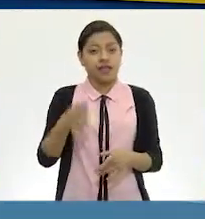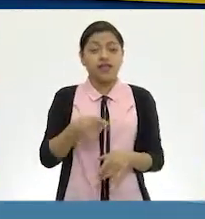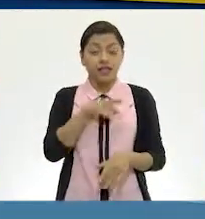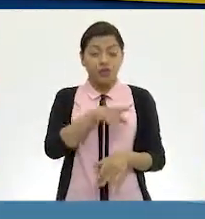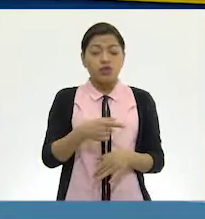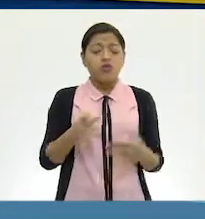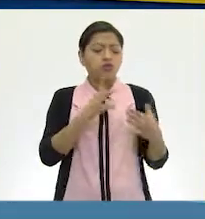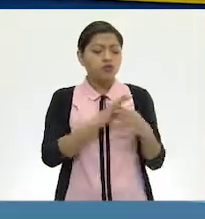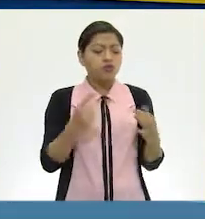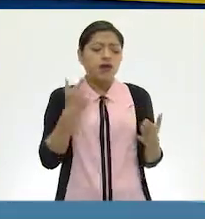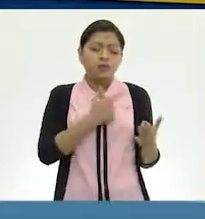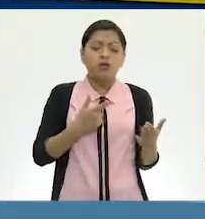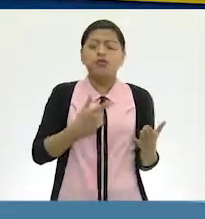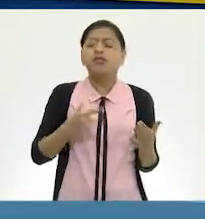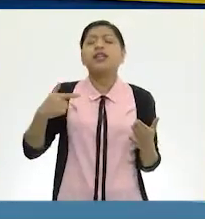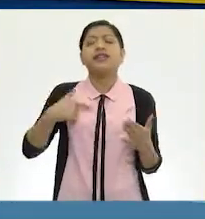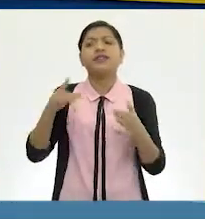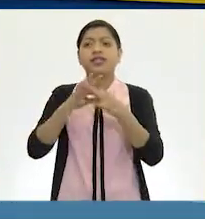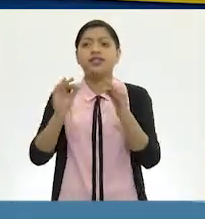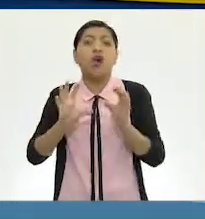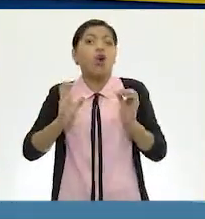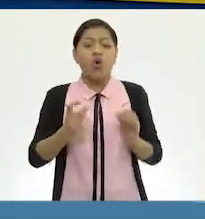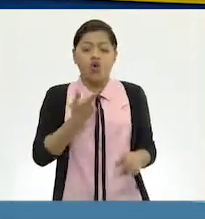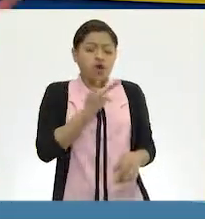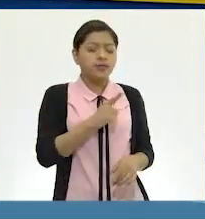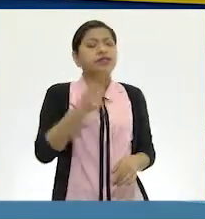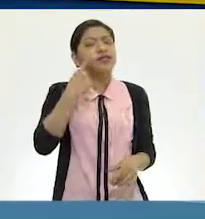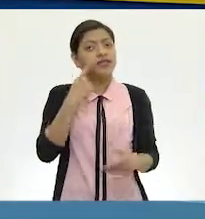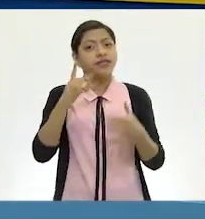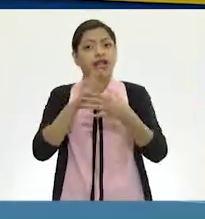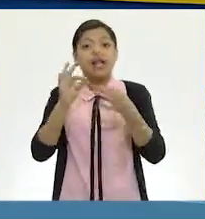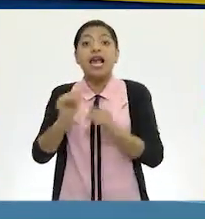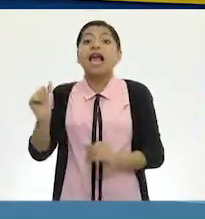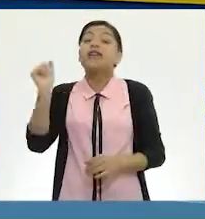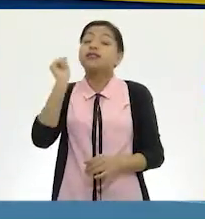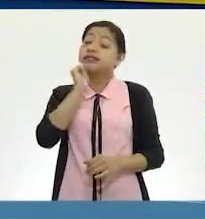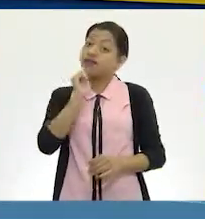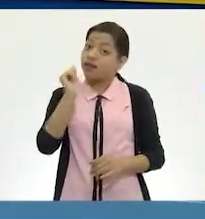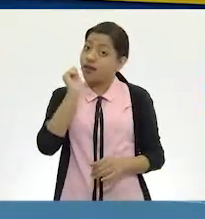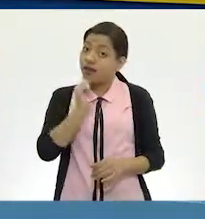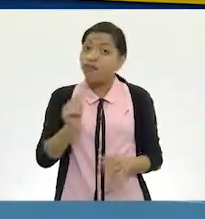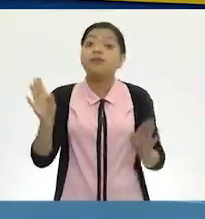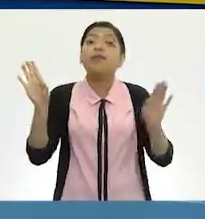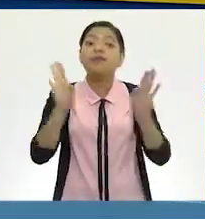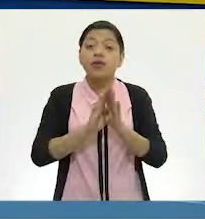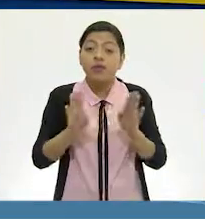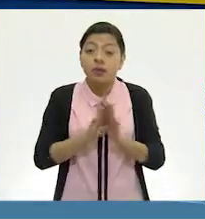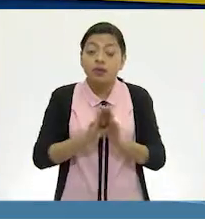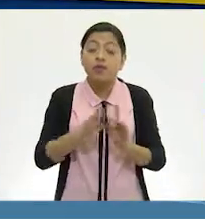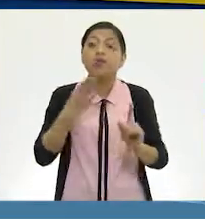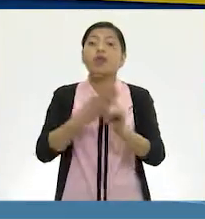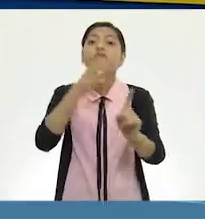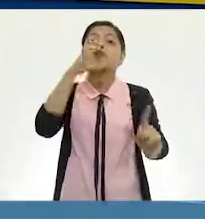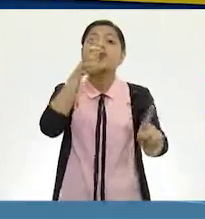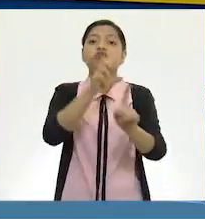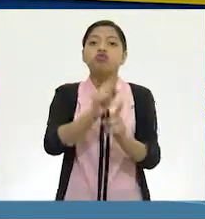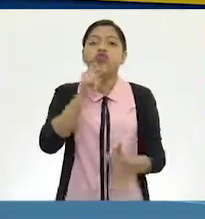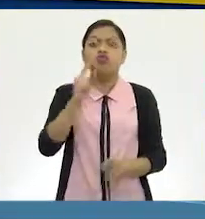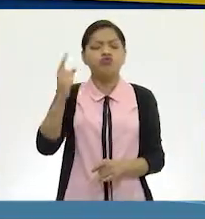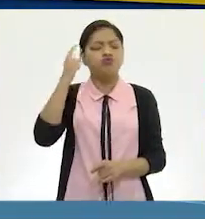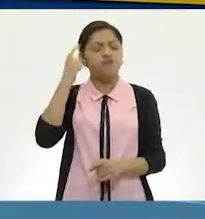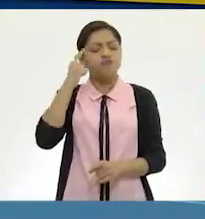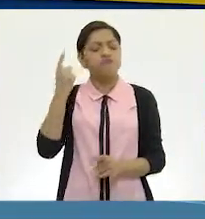argumentos por qué nos gustan o nos disgustan. Siempre, ¿verdad?, con la intención de formar un juicio